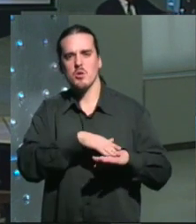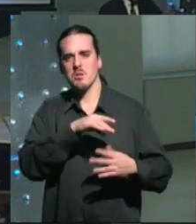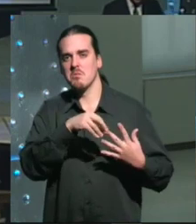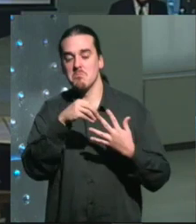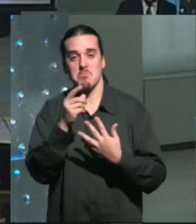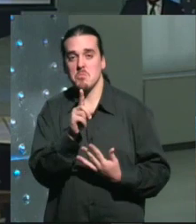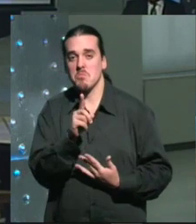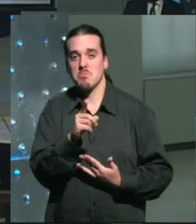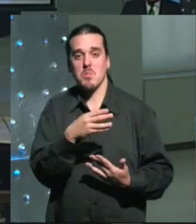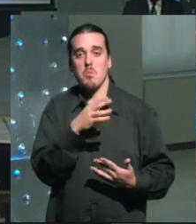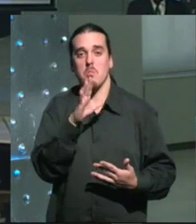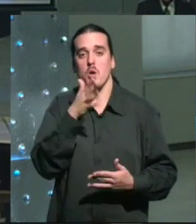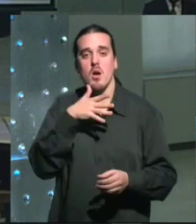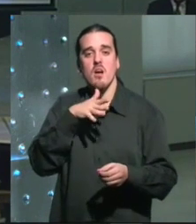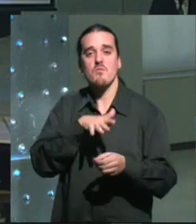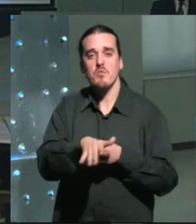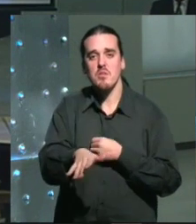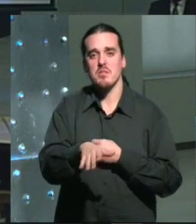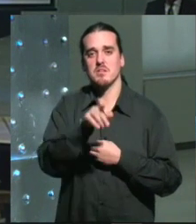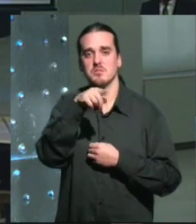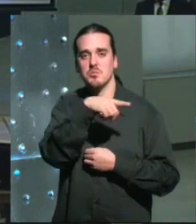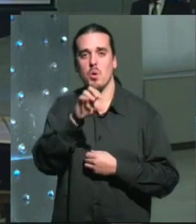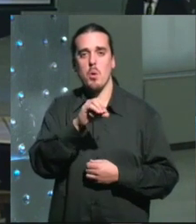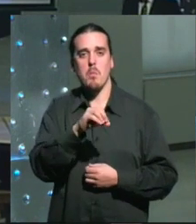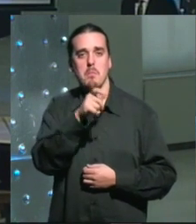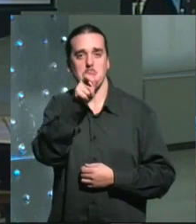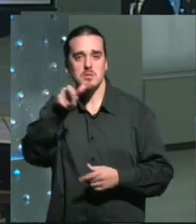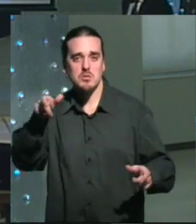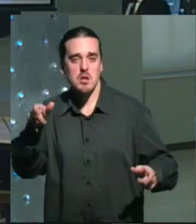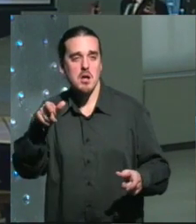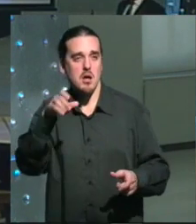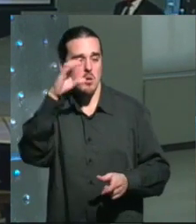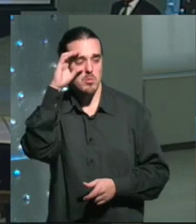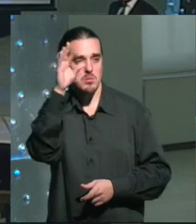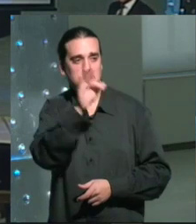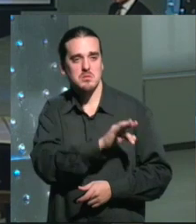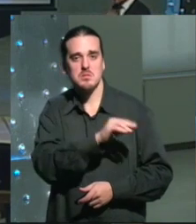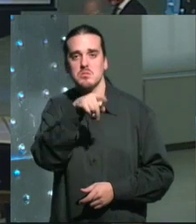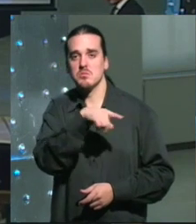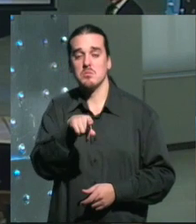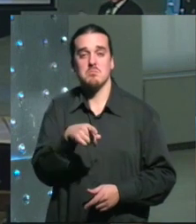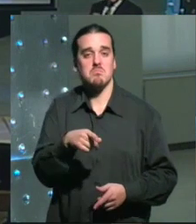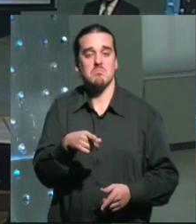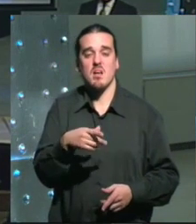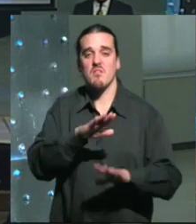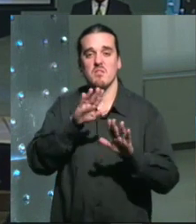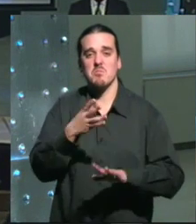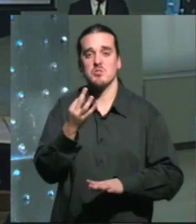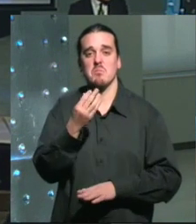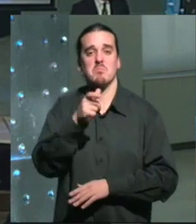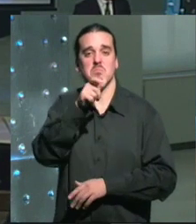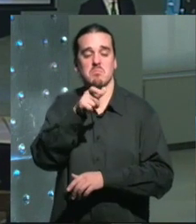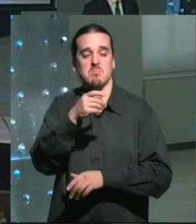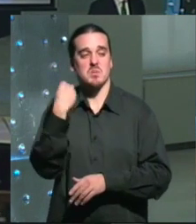un influyente, si la gente lo escuchaba, si su opinión importaba. Simplemente porque este señor decía que era el líder del partido y la gente le seguía dando dinero.